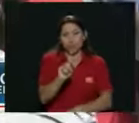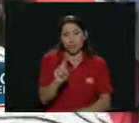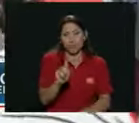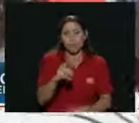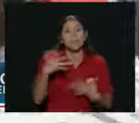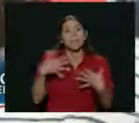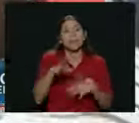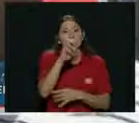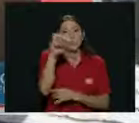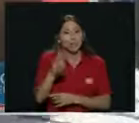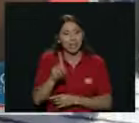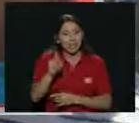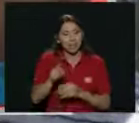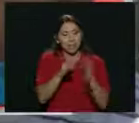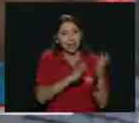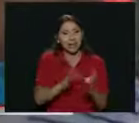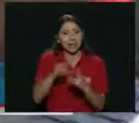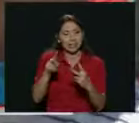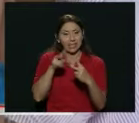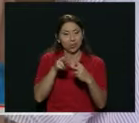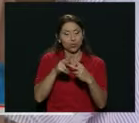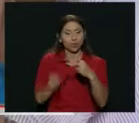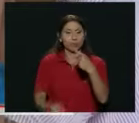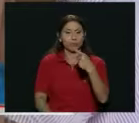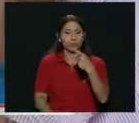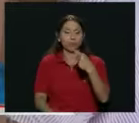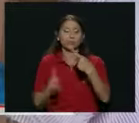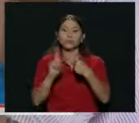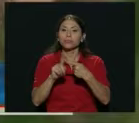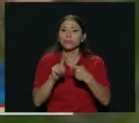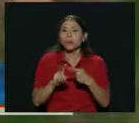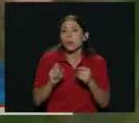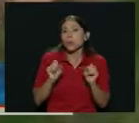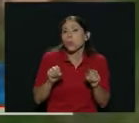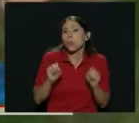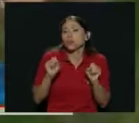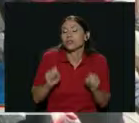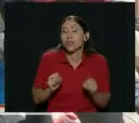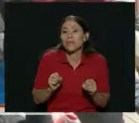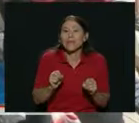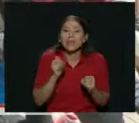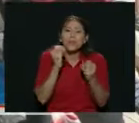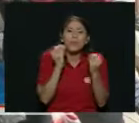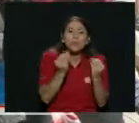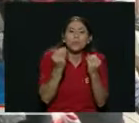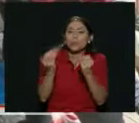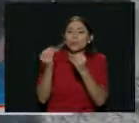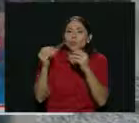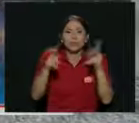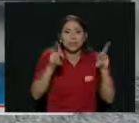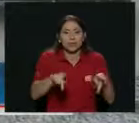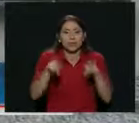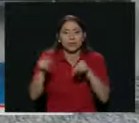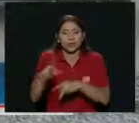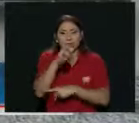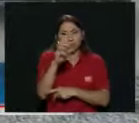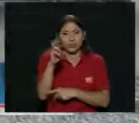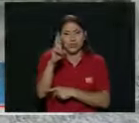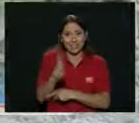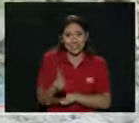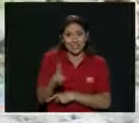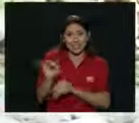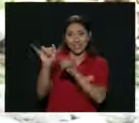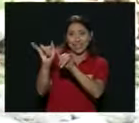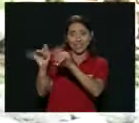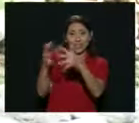sentidos, ¿no? En primer lugar, la probable deportación de cientos y si no miles de costarricenses que están en condición irregular en los